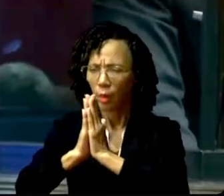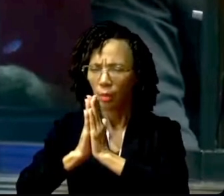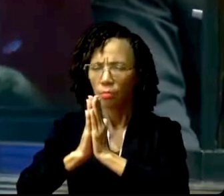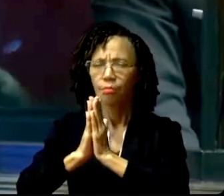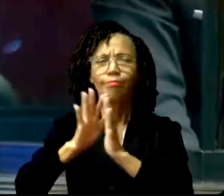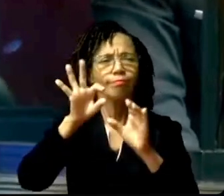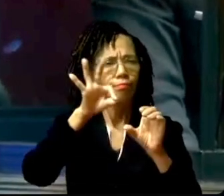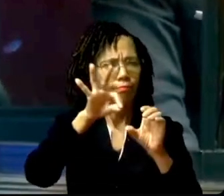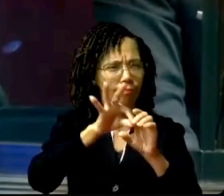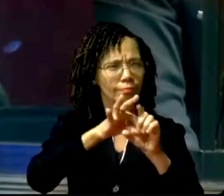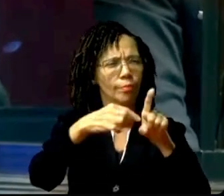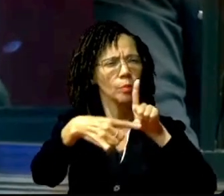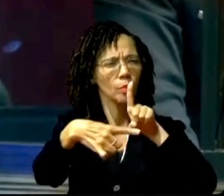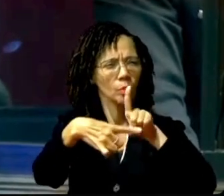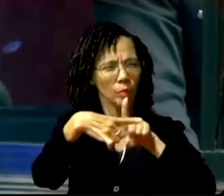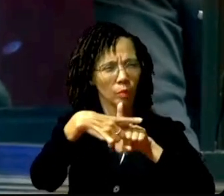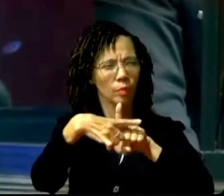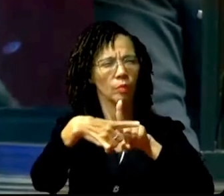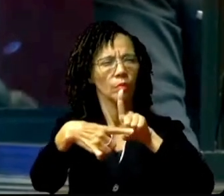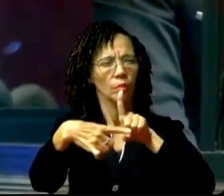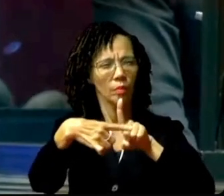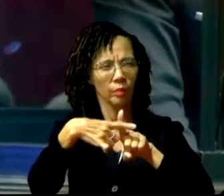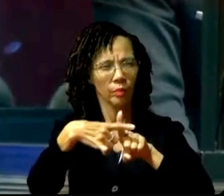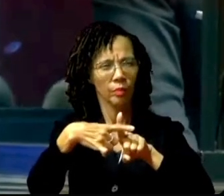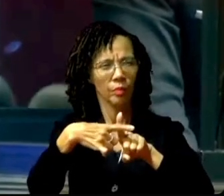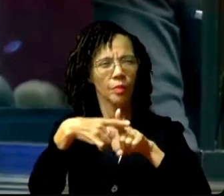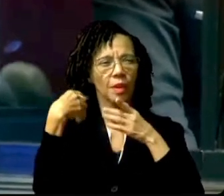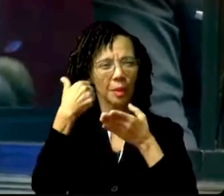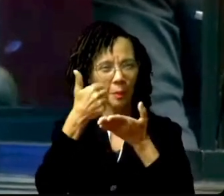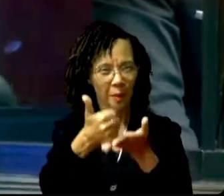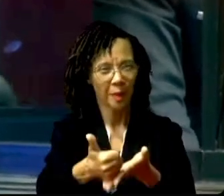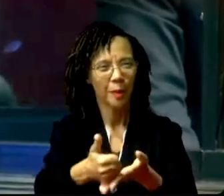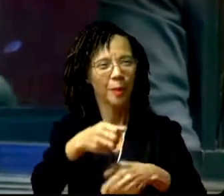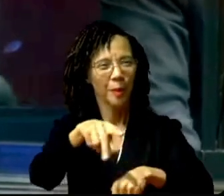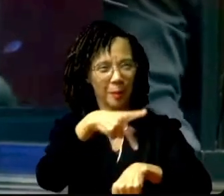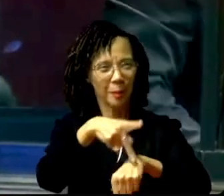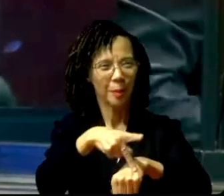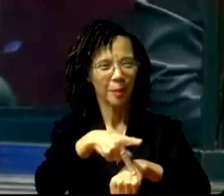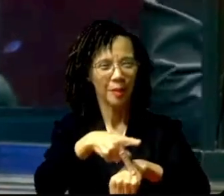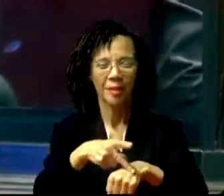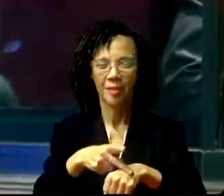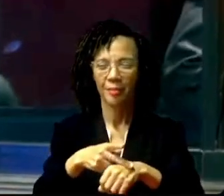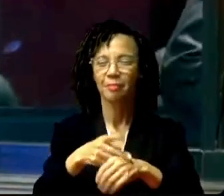diputados para que esta obra sea de gran impacto para nuestra provincia. Muchas gracias.